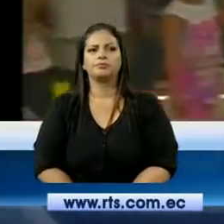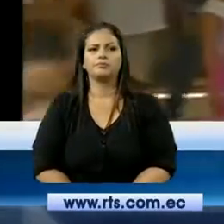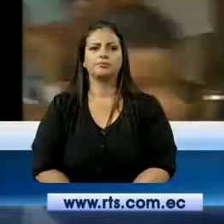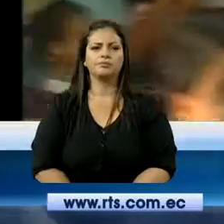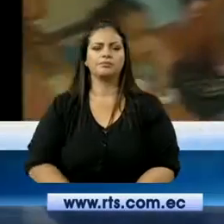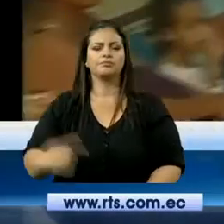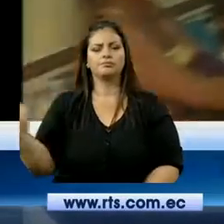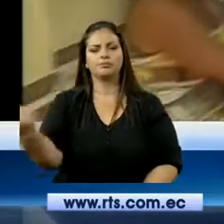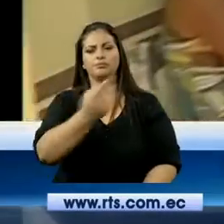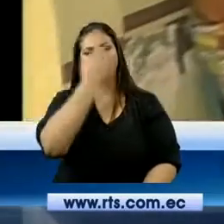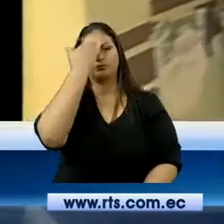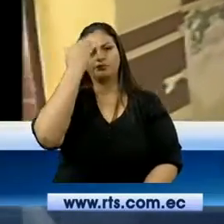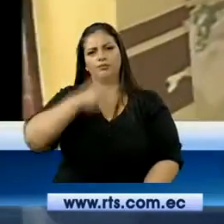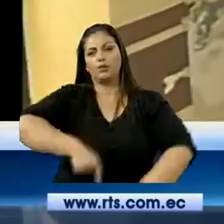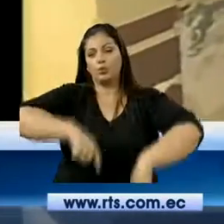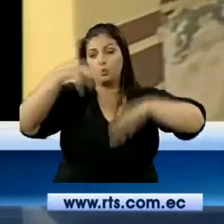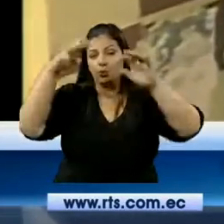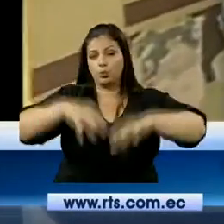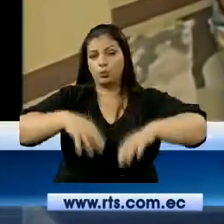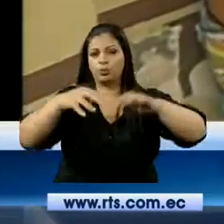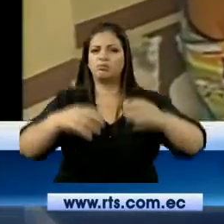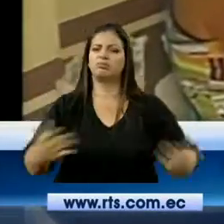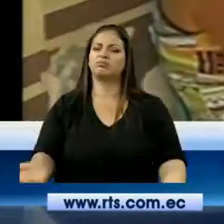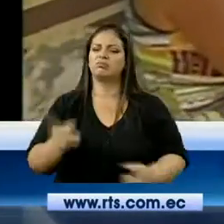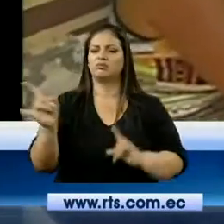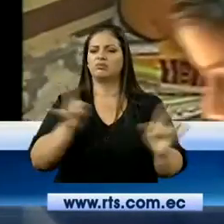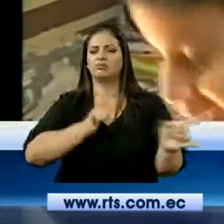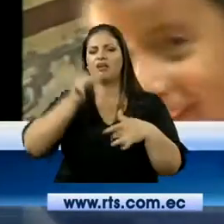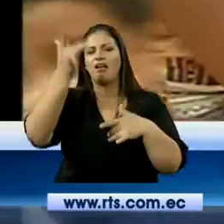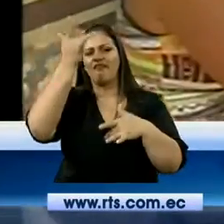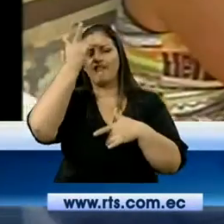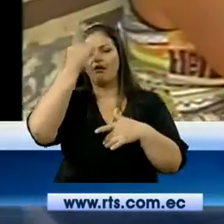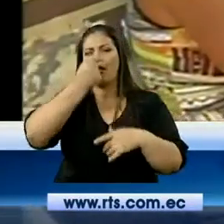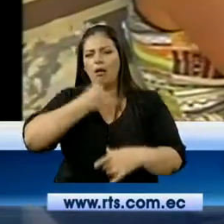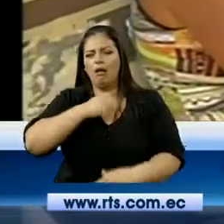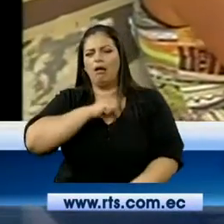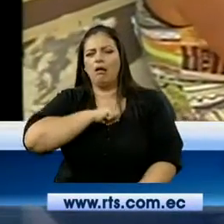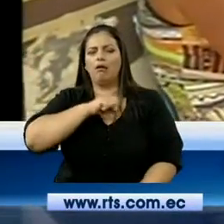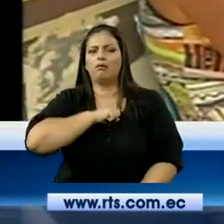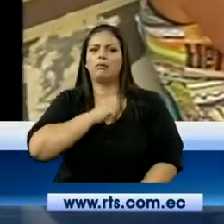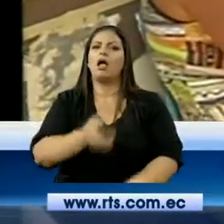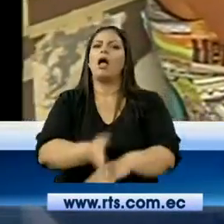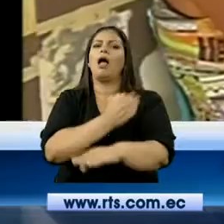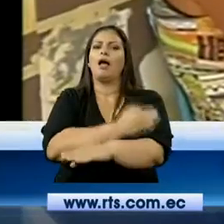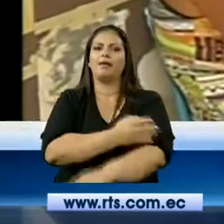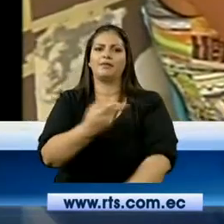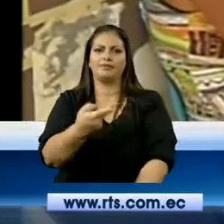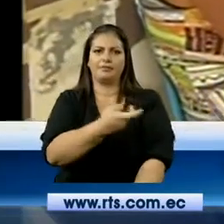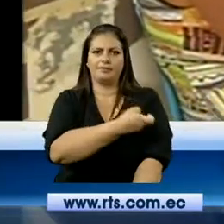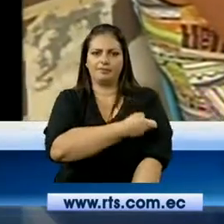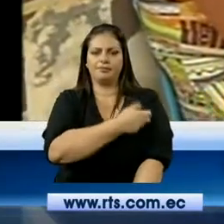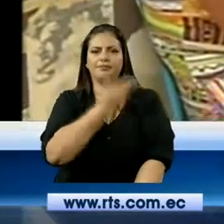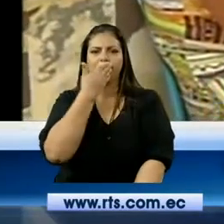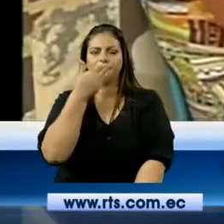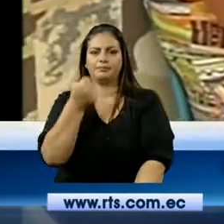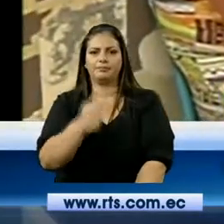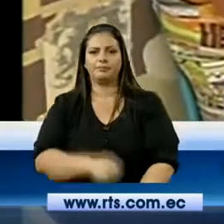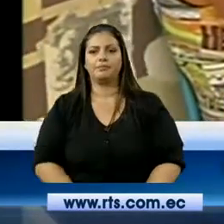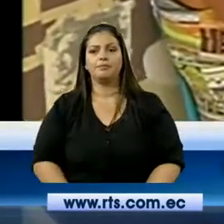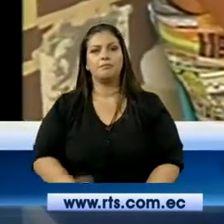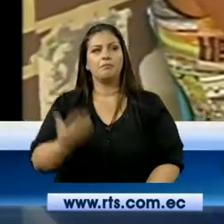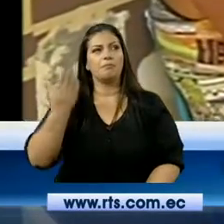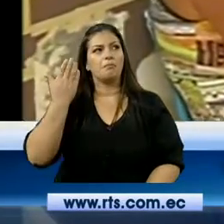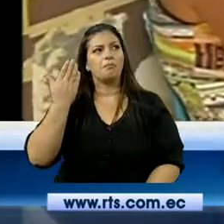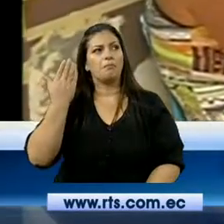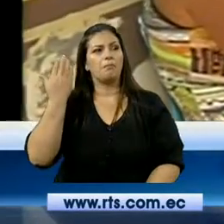en toda la etapa en donde queremos hacer es prevención, ¿no? Arrancamos esta campaña, fue a partir del 19 de diciembre del año pasado